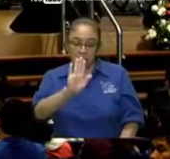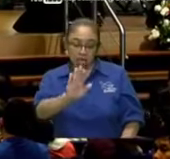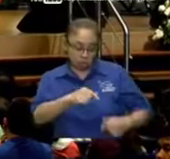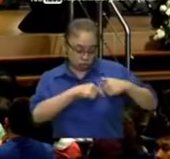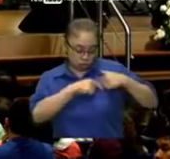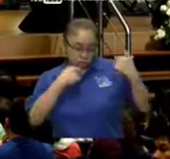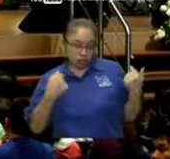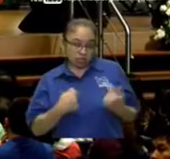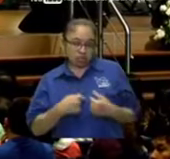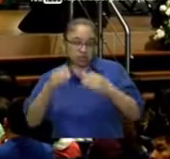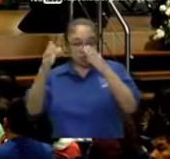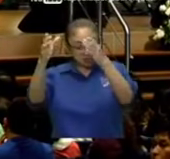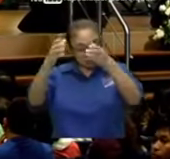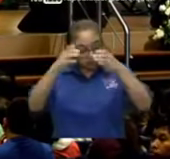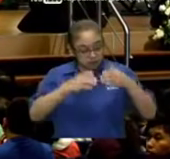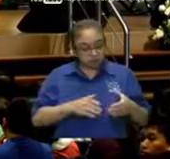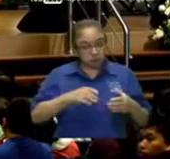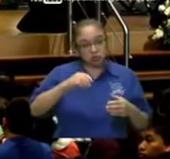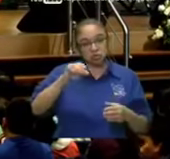una bendición,